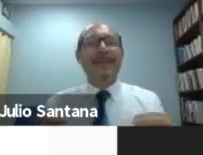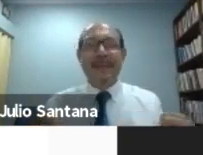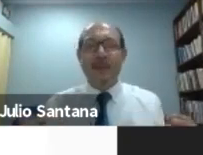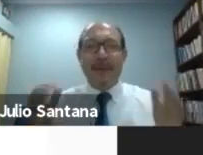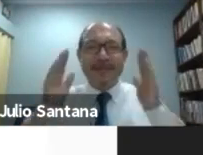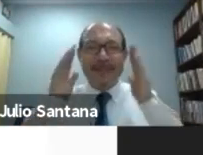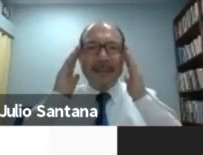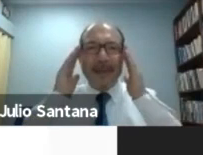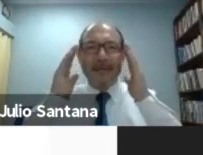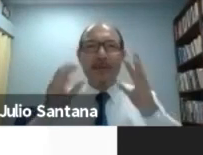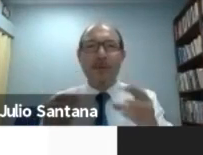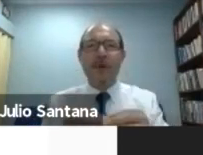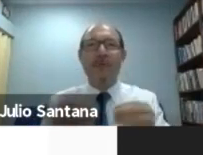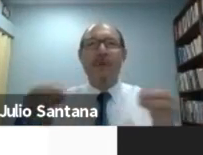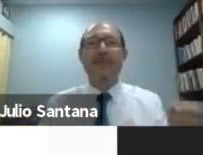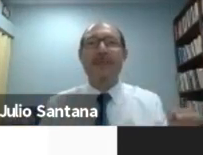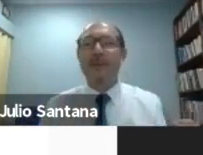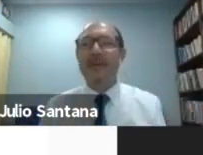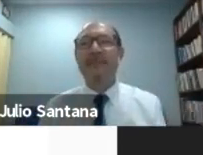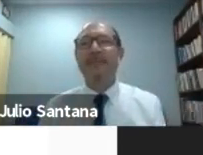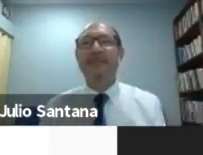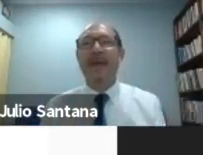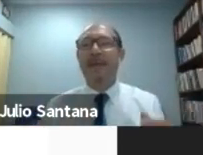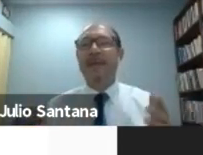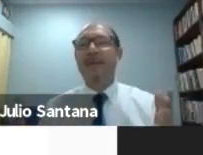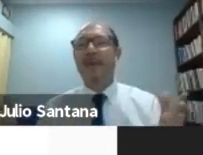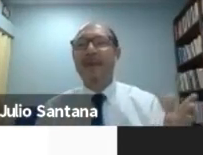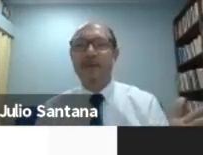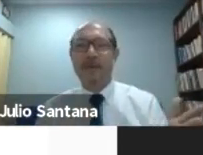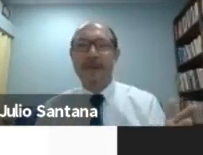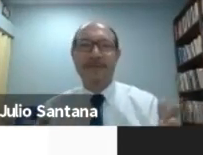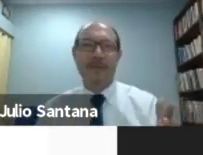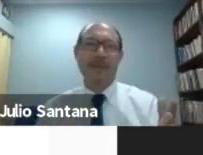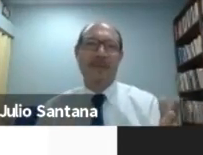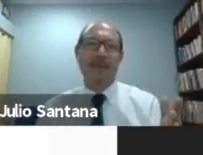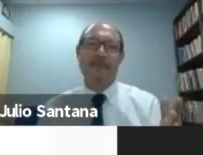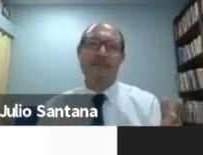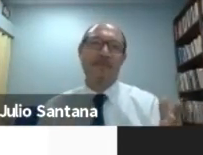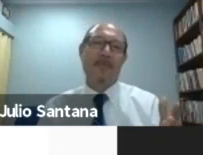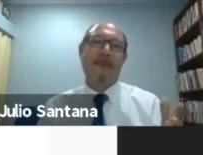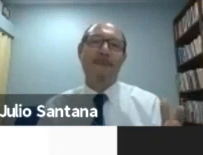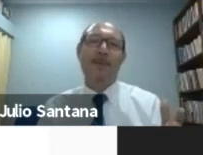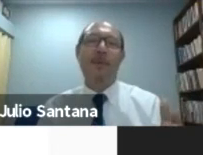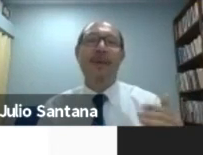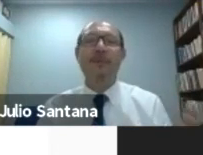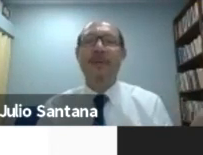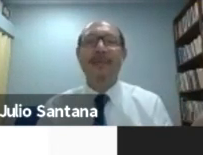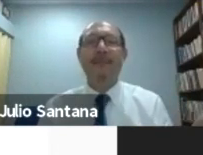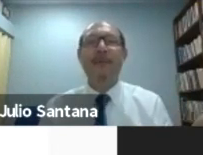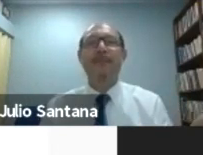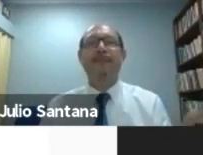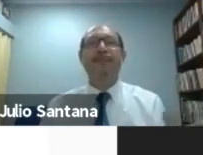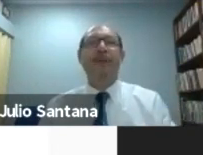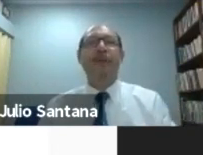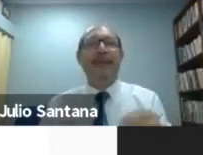¿por qué tenemos que ensayar con las nuevas tecnologías aplicándolas a la psicología, a la salud mental? Pues por un asunto de